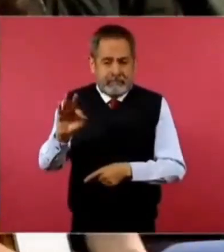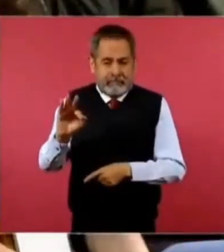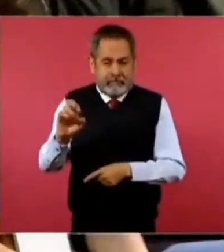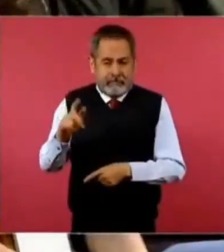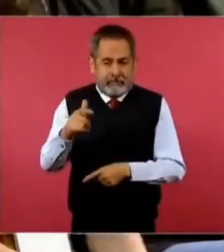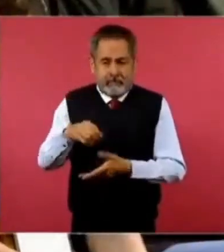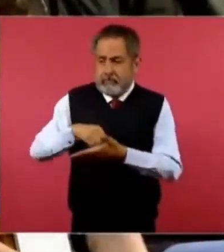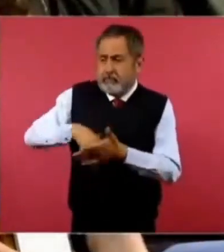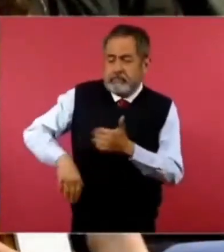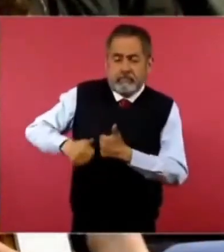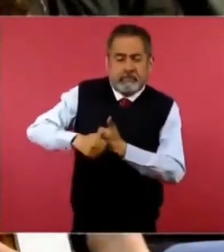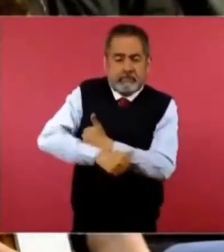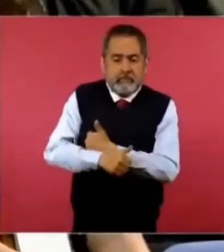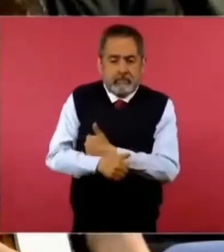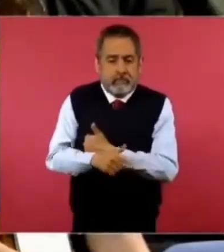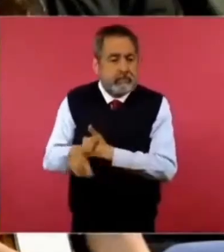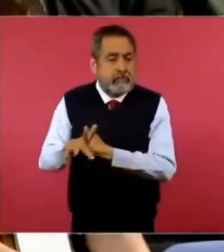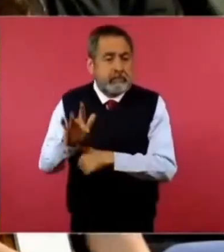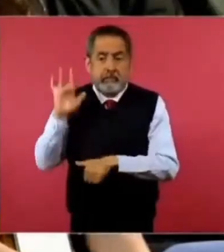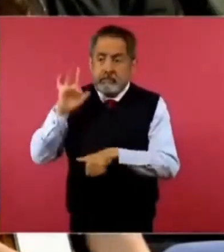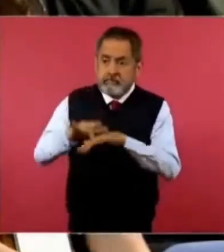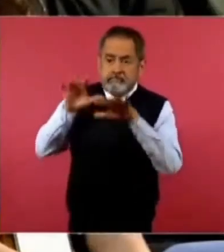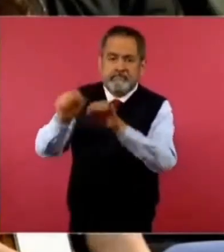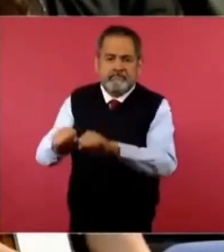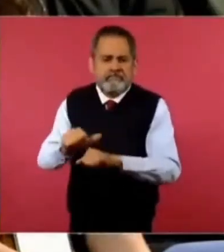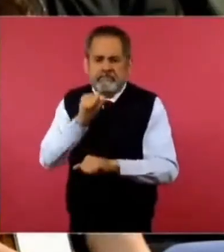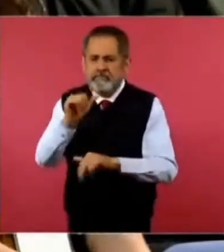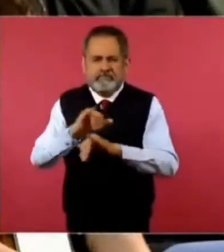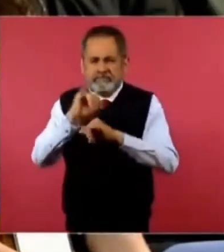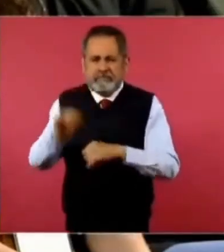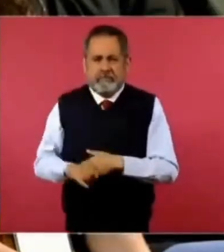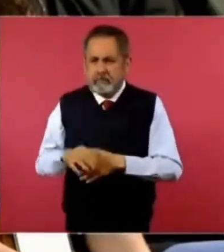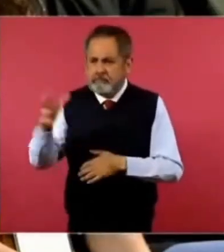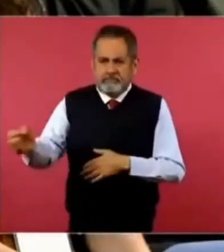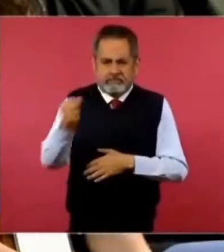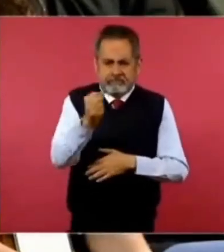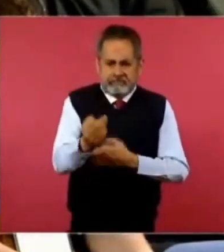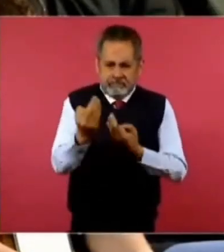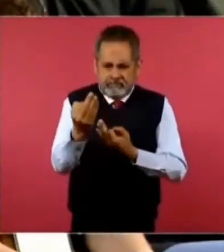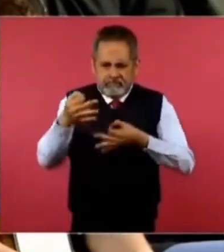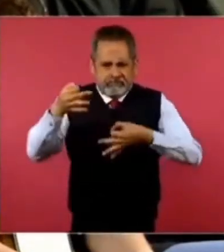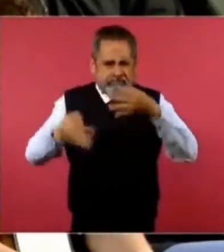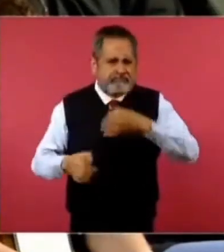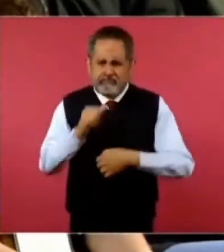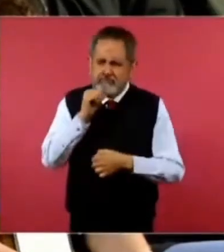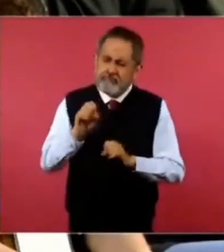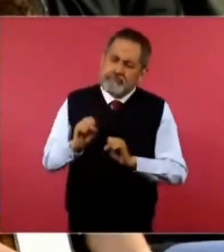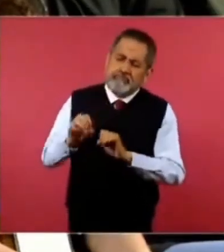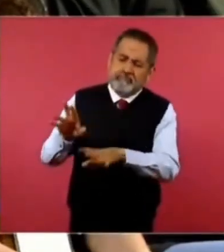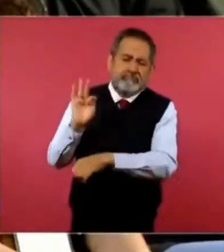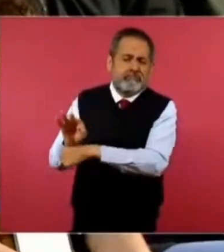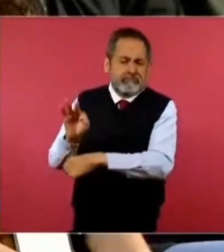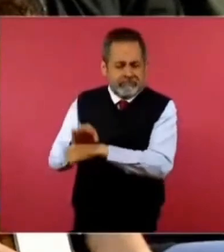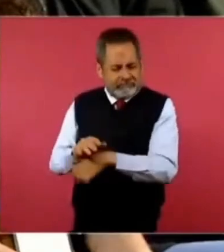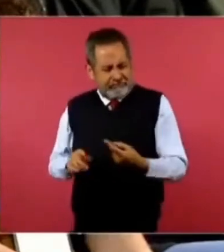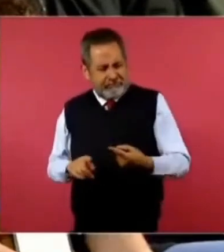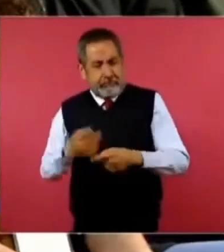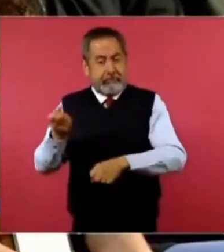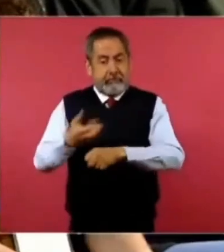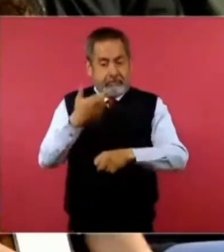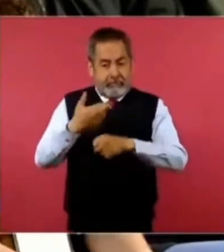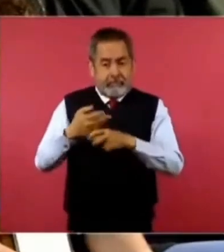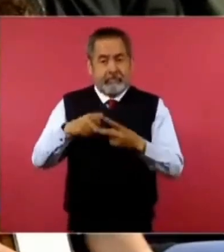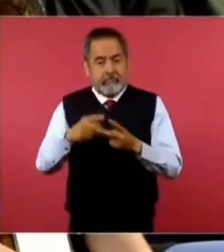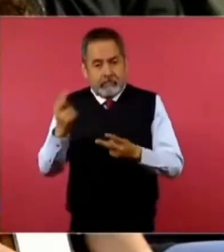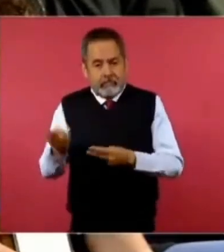ese nunca fue tocado, ni siquiera citado a declarar. El secretario de la Defensa Nacional, y